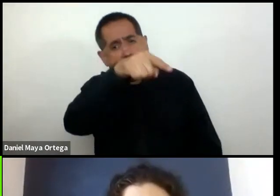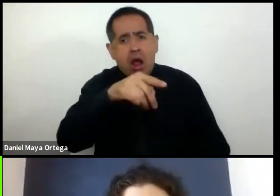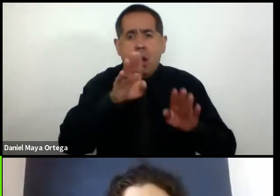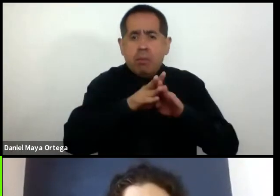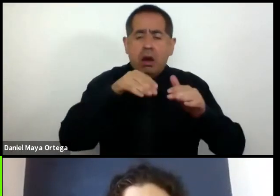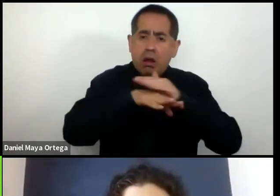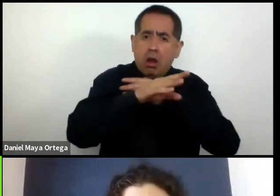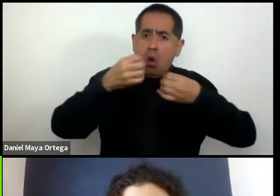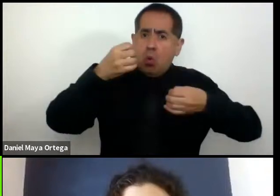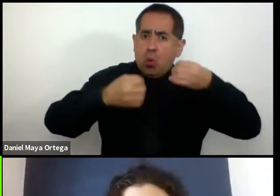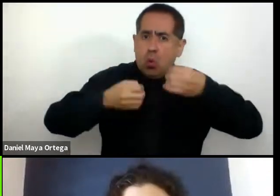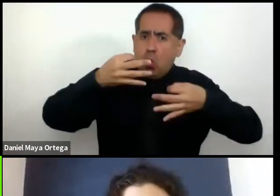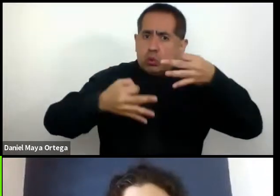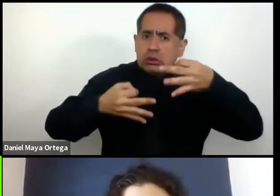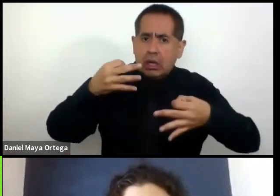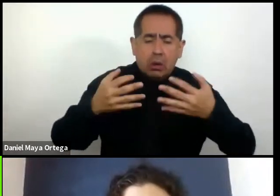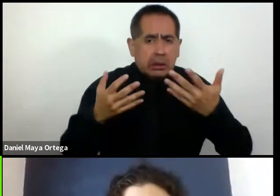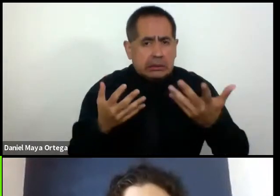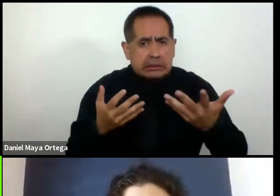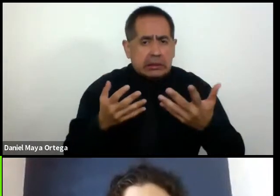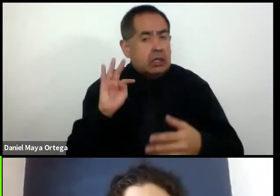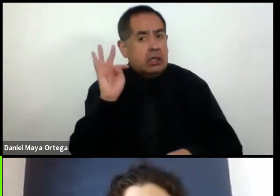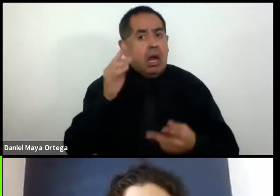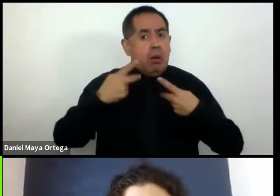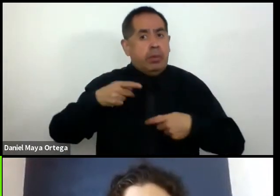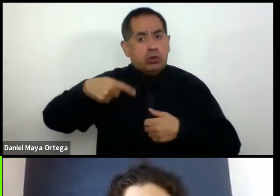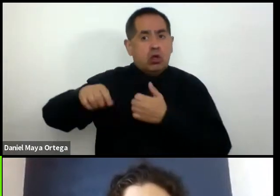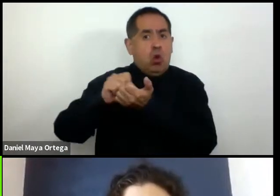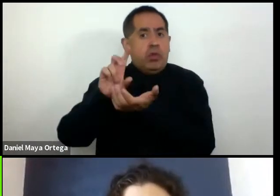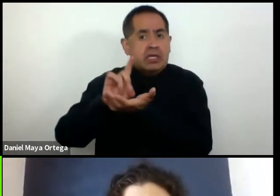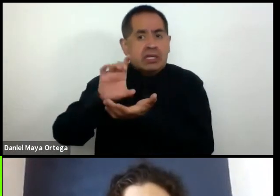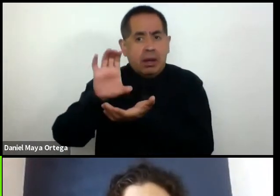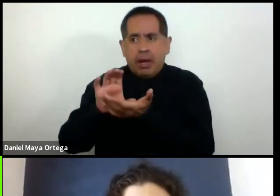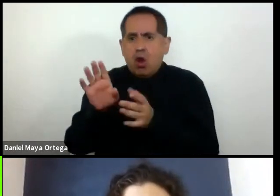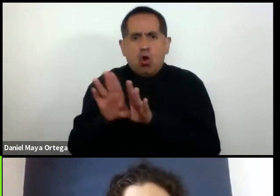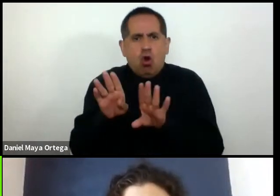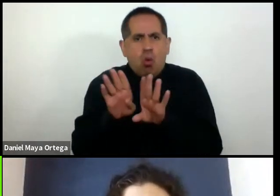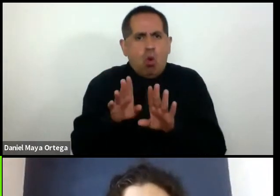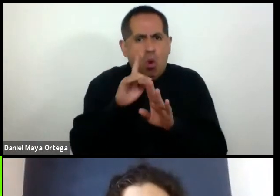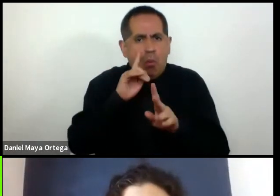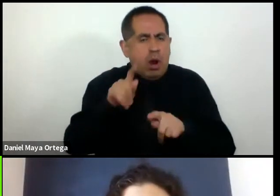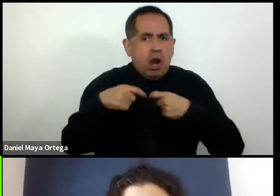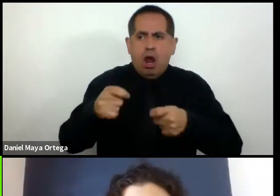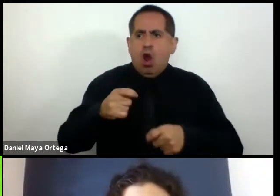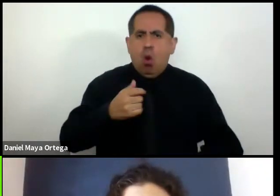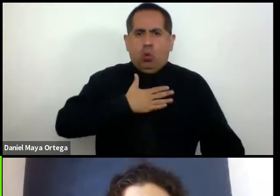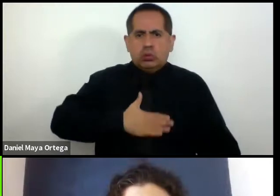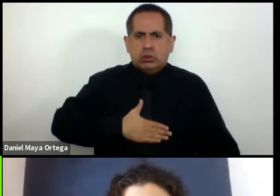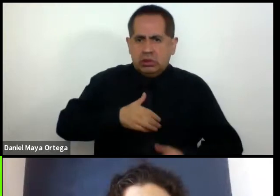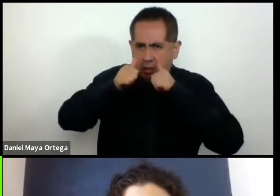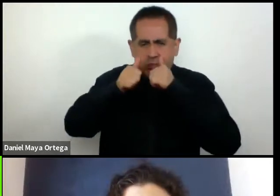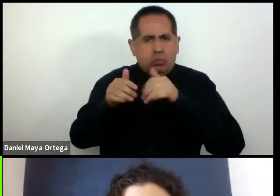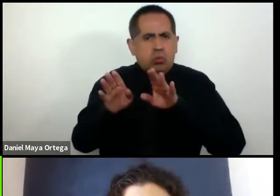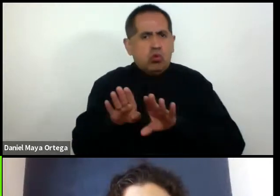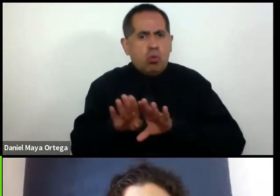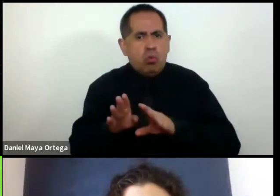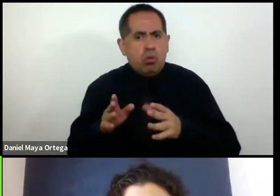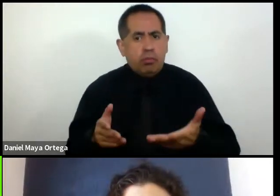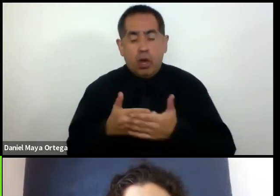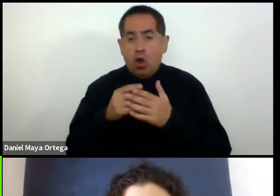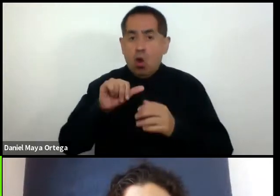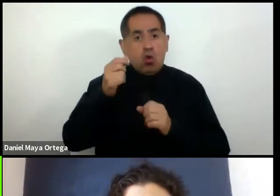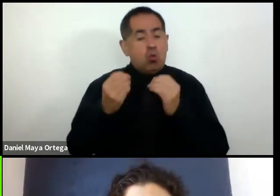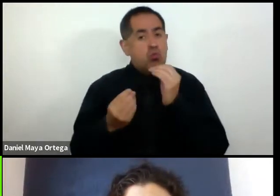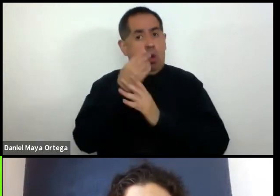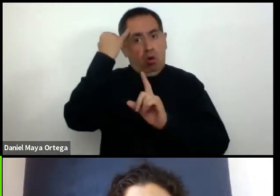juzgado. Bueno, si hay personas con discapacidad en esos lugares, ¿cómo le hacemos para llevarle la justicia? Y ahora un nuevo reto que